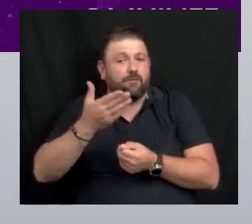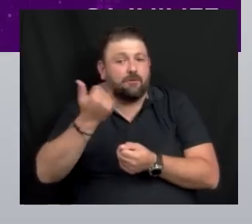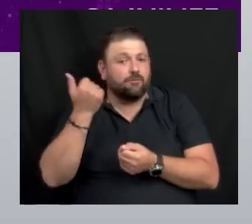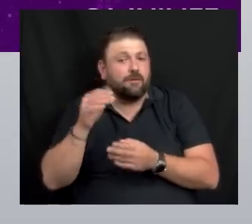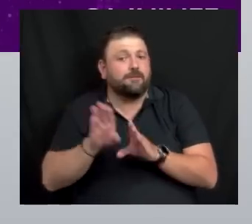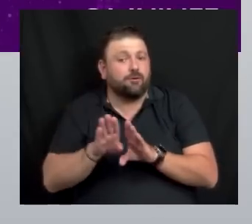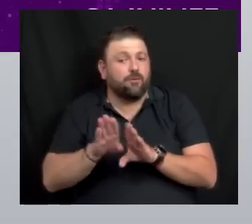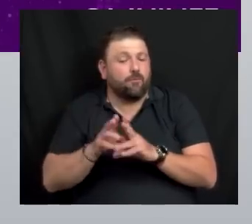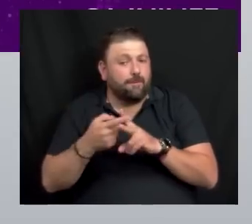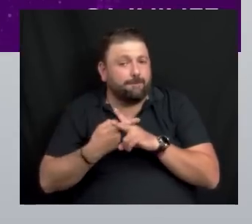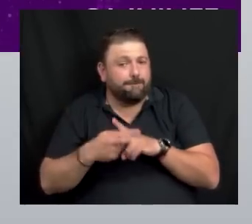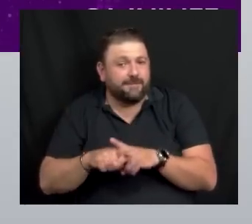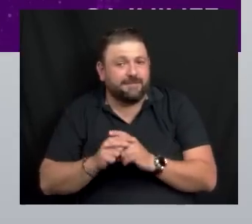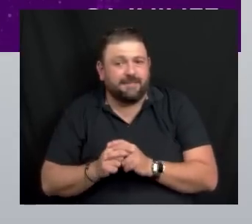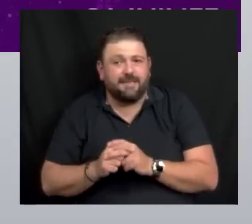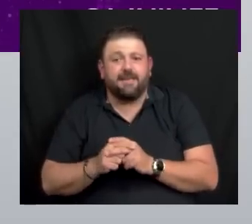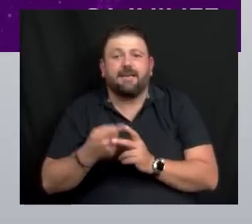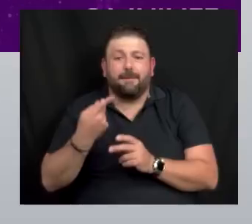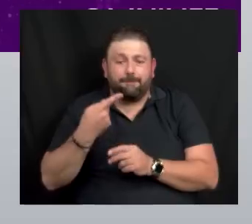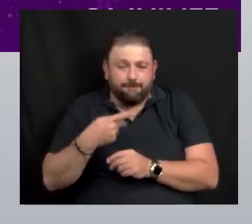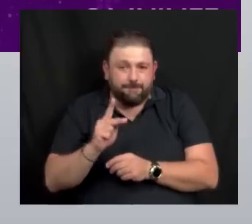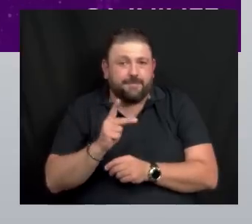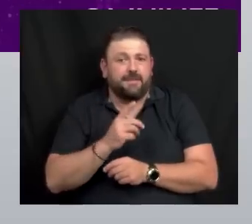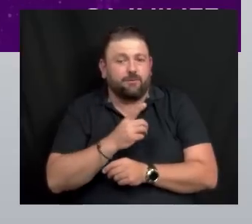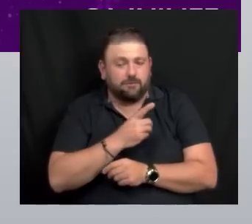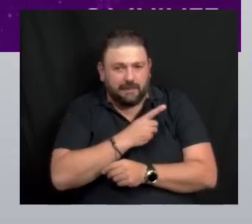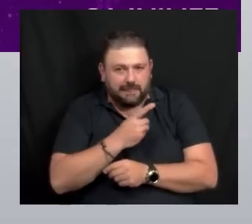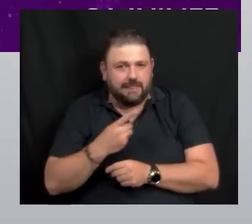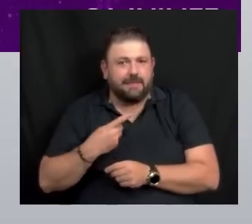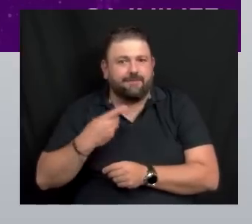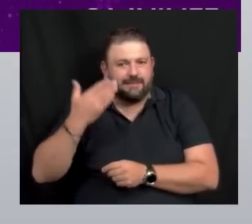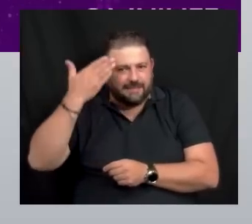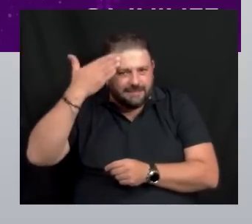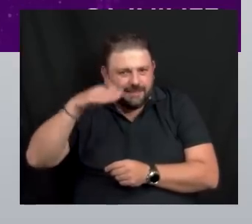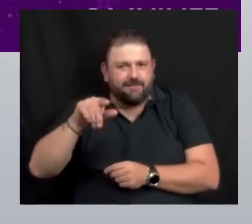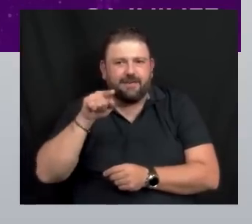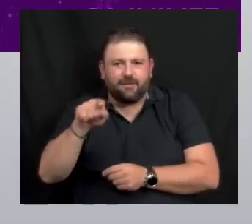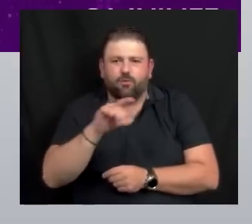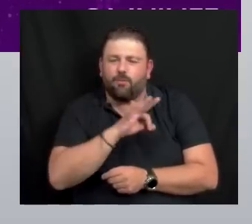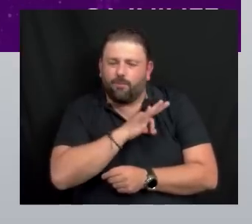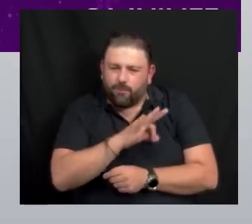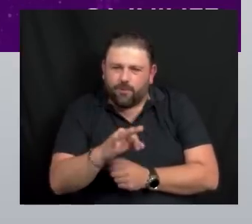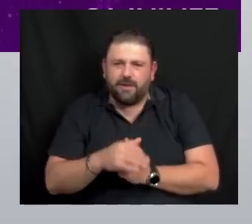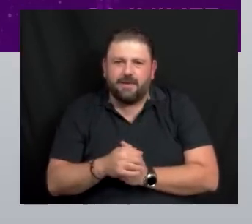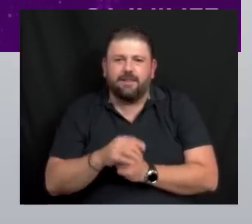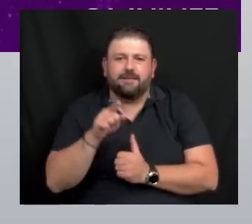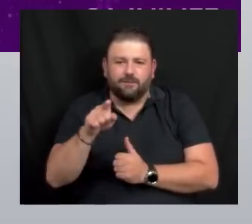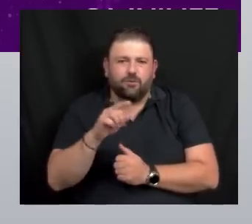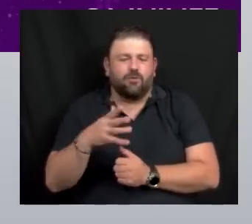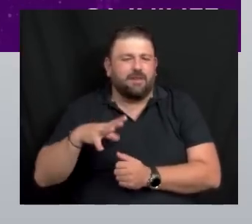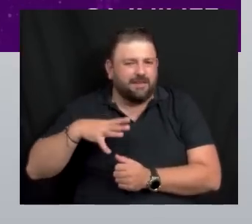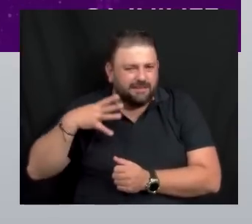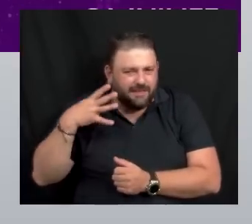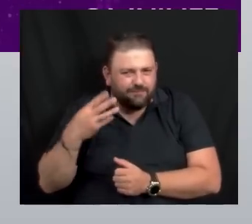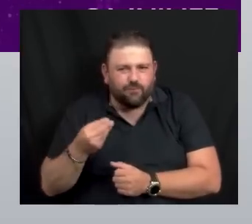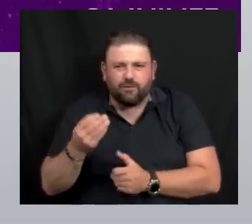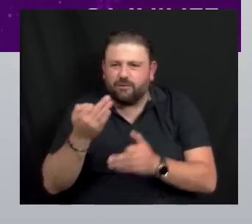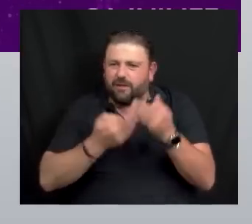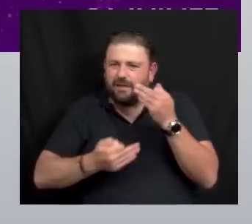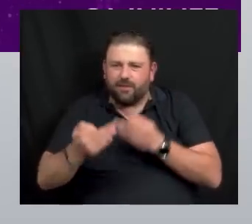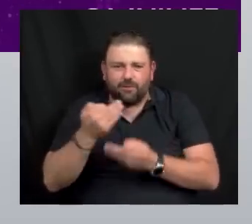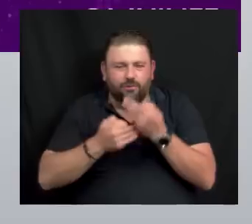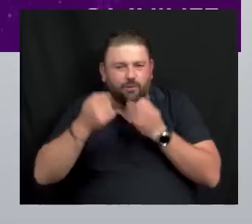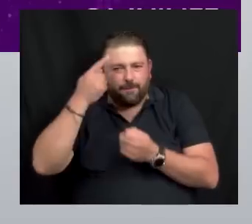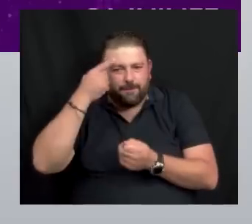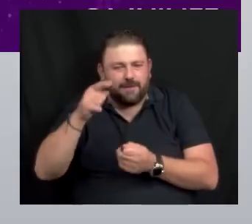sí, pero sí emocionado de saber que tienes la fuerza para poder lograr todo lo que tú quieres. Yo creo que lo más importante en